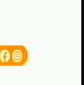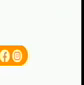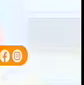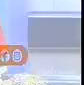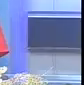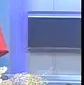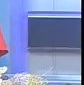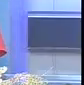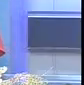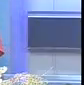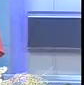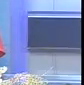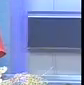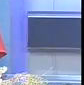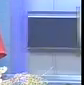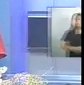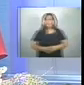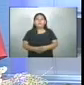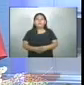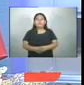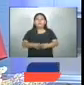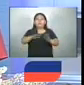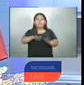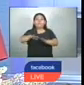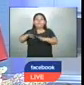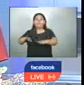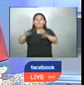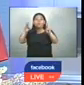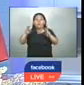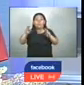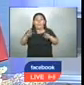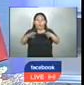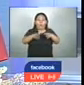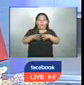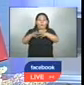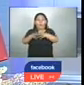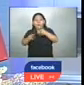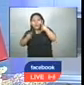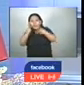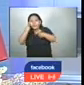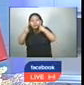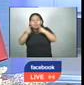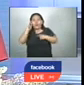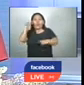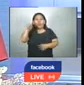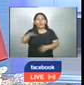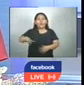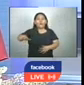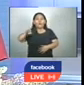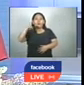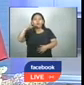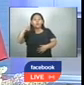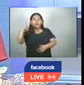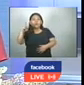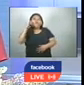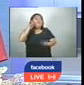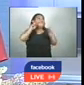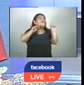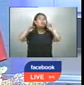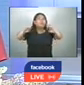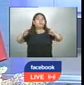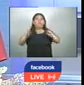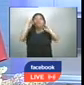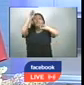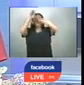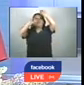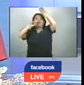Vamos a cambiar de tema, decenas de personas visitaron la vía navideña ubicada en Santa Tecla, en donde se encuentra el árbol más grande del